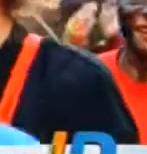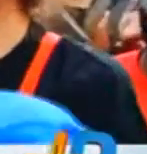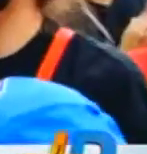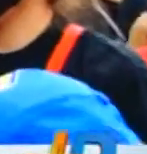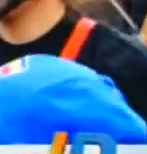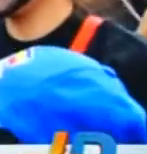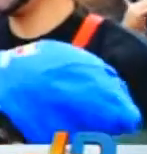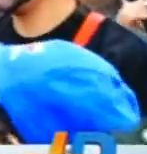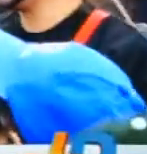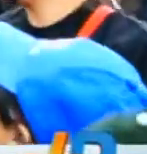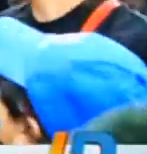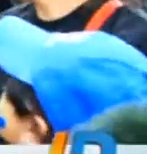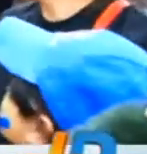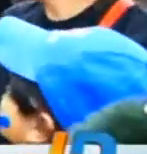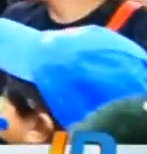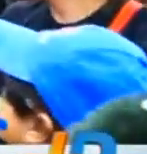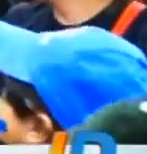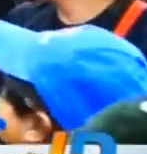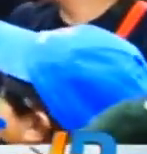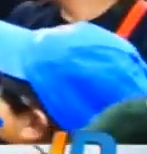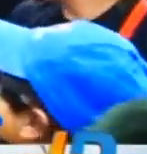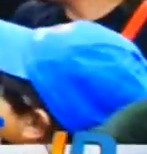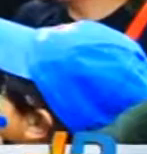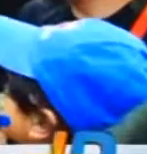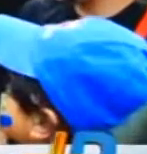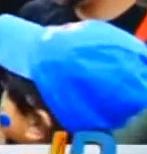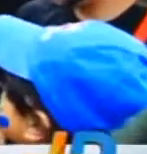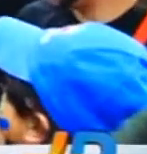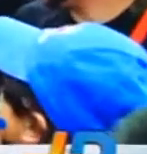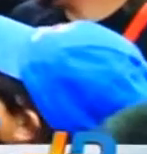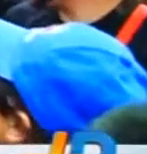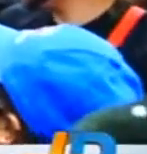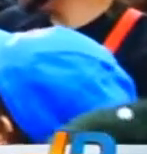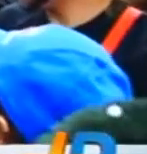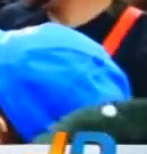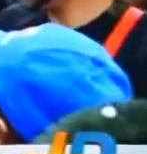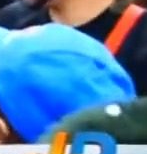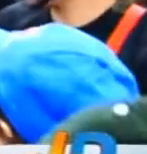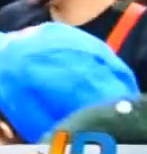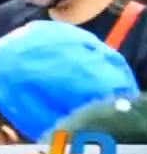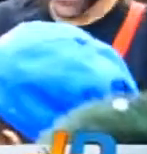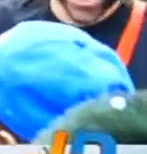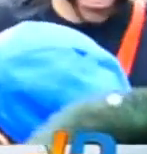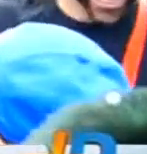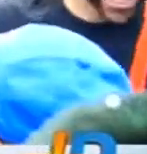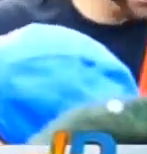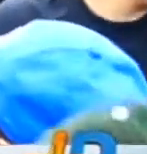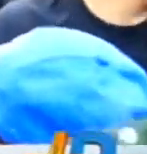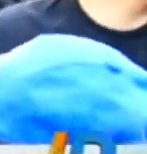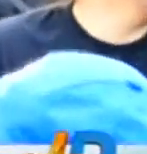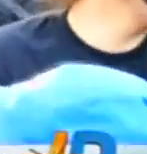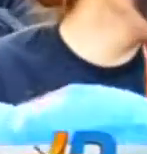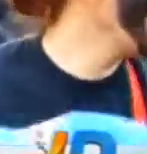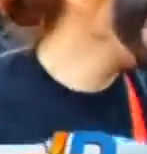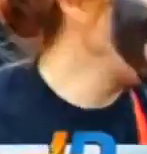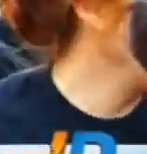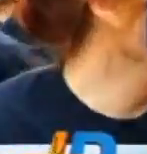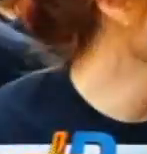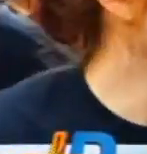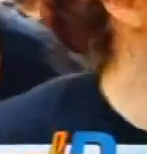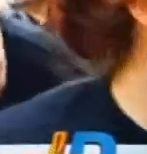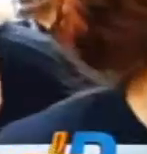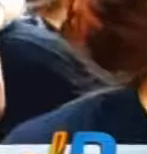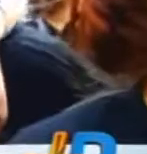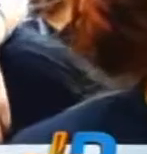Vienen también turistas. ¿De dónde vienen ustedes? Francia. Y yo soy de Inglaterra. Bueno, ¿cómo han visto el carnaval de negros y blancos? Lo